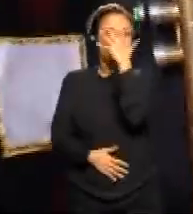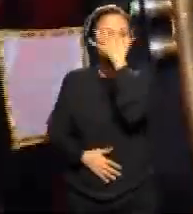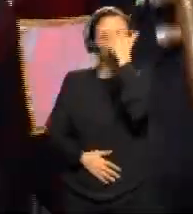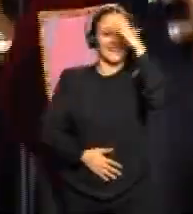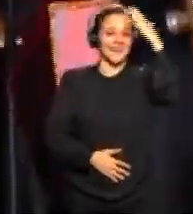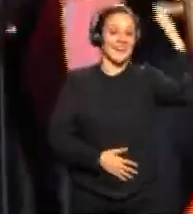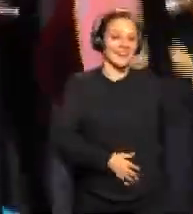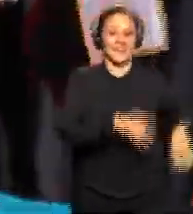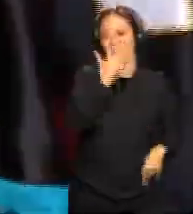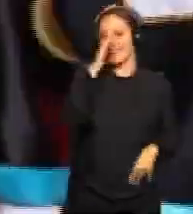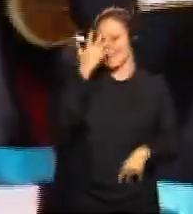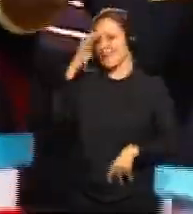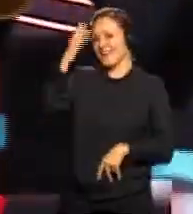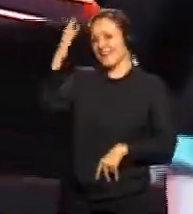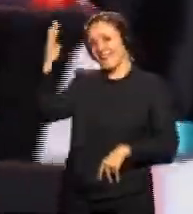Carnaval,